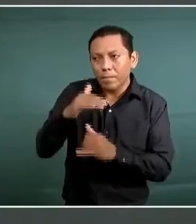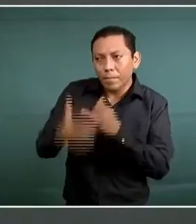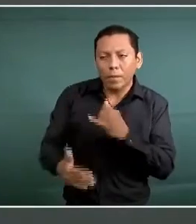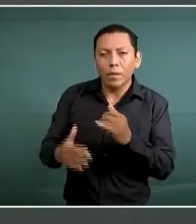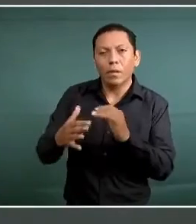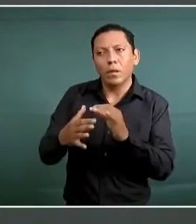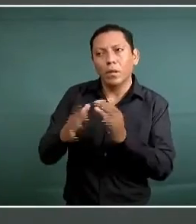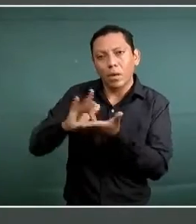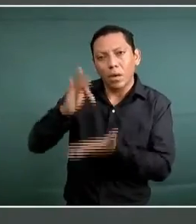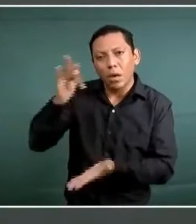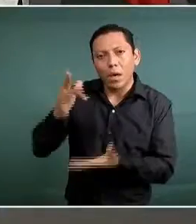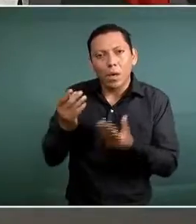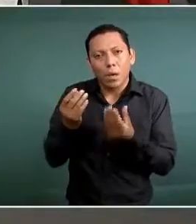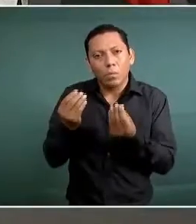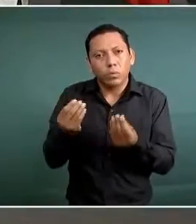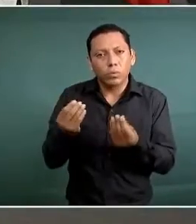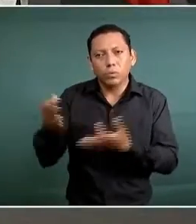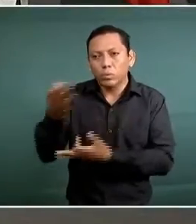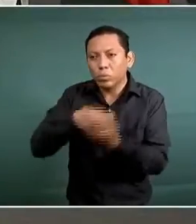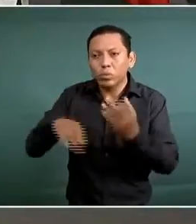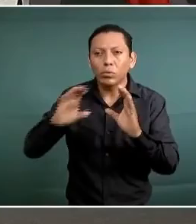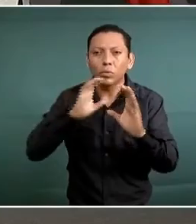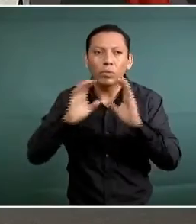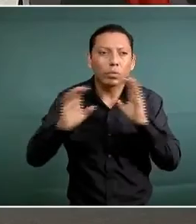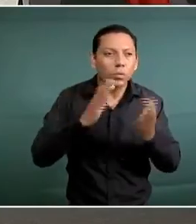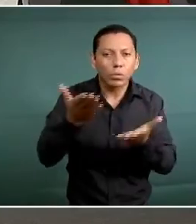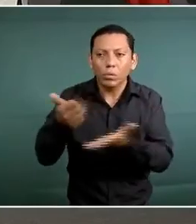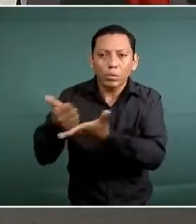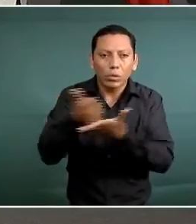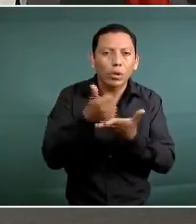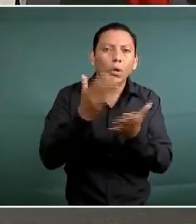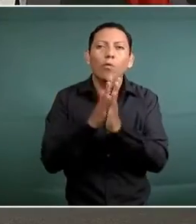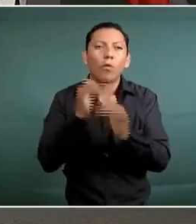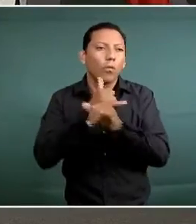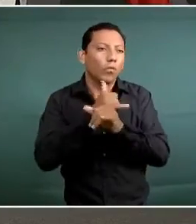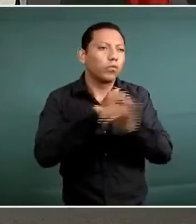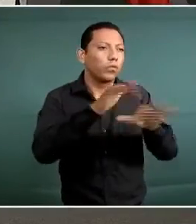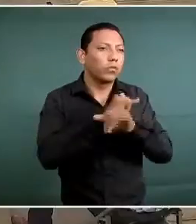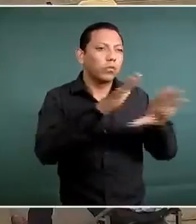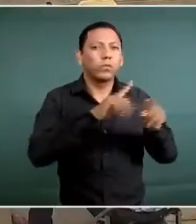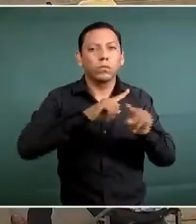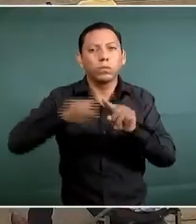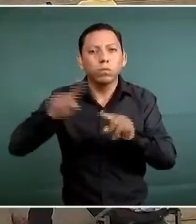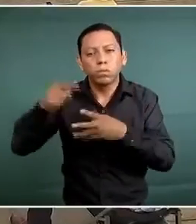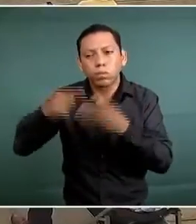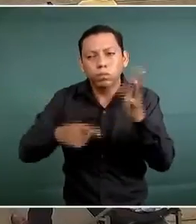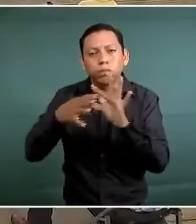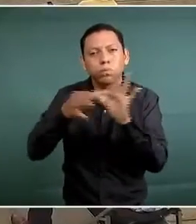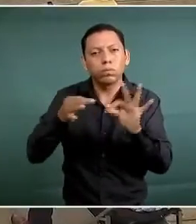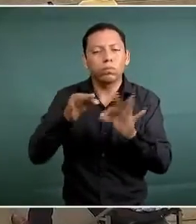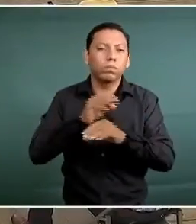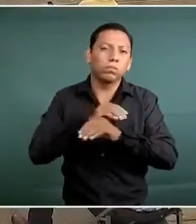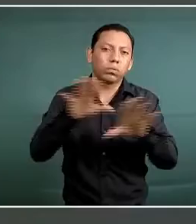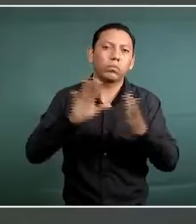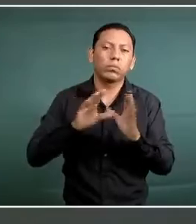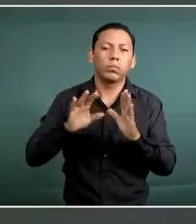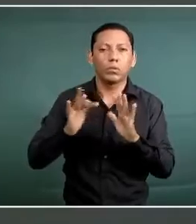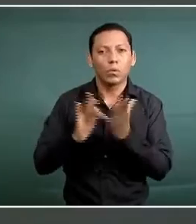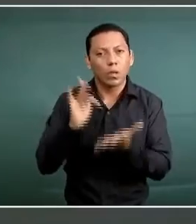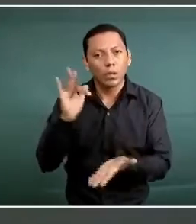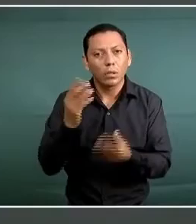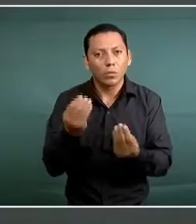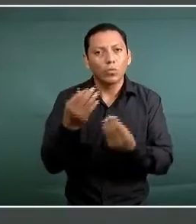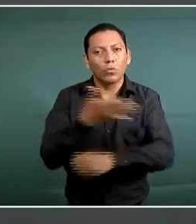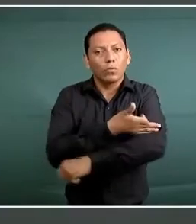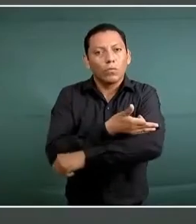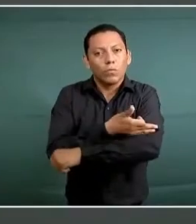agradecer y solicitar a los medios de comunicación que nos ayuden a difundir estas medidas de prevención, agradecer también a